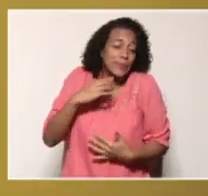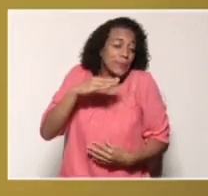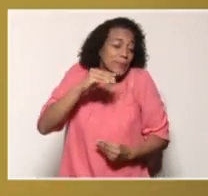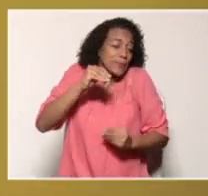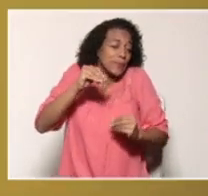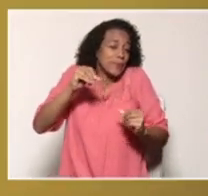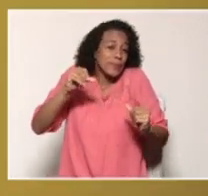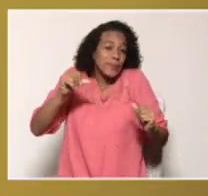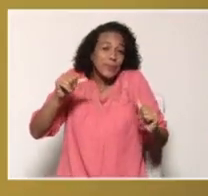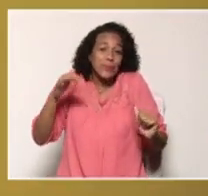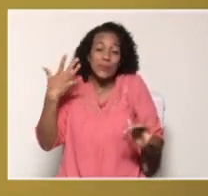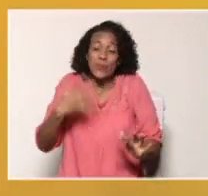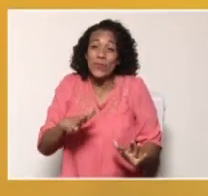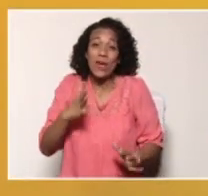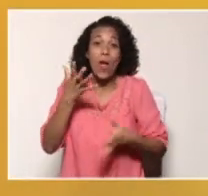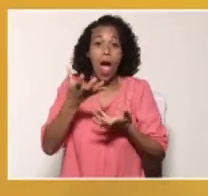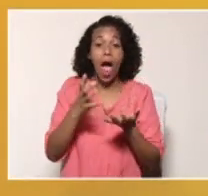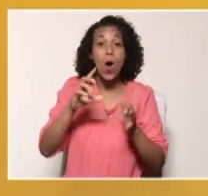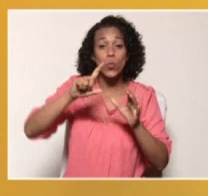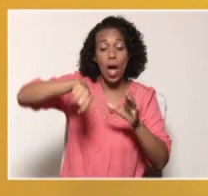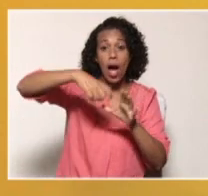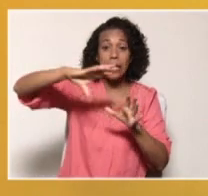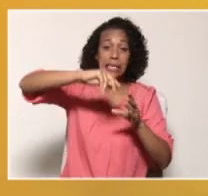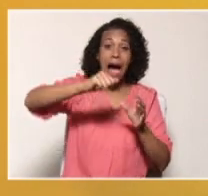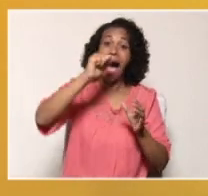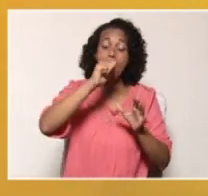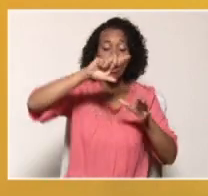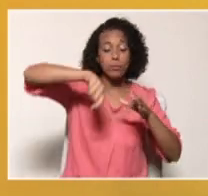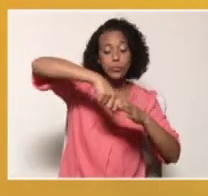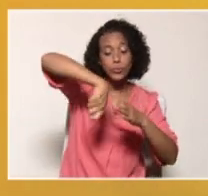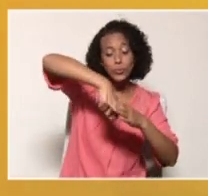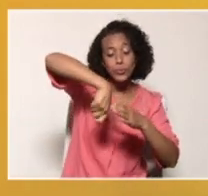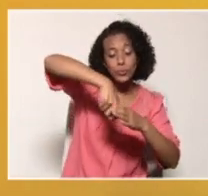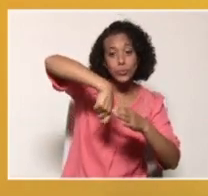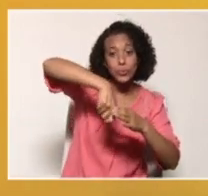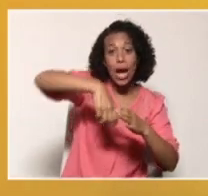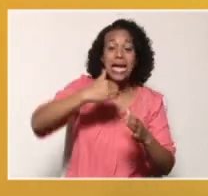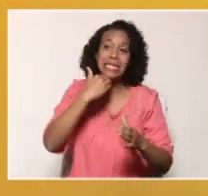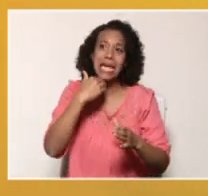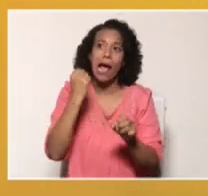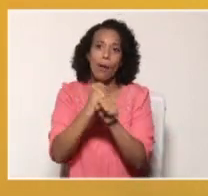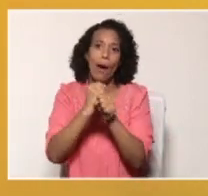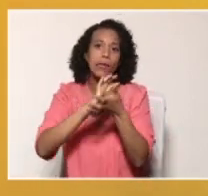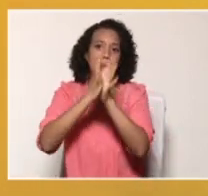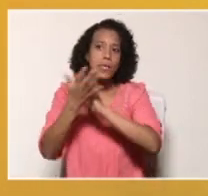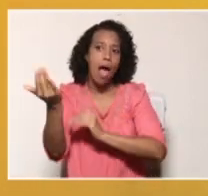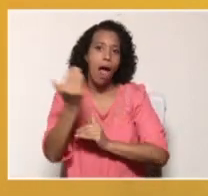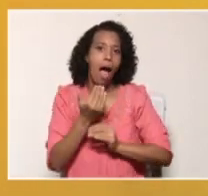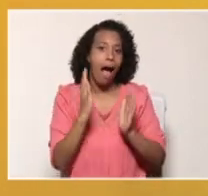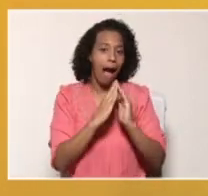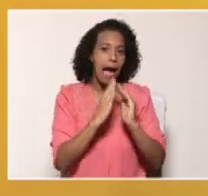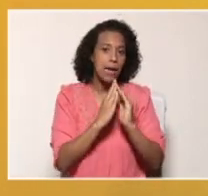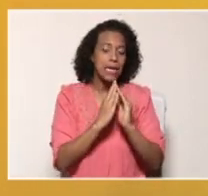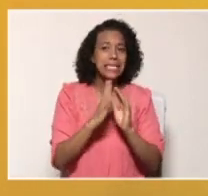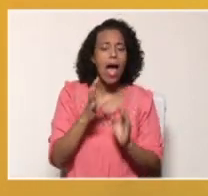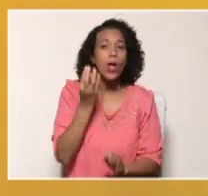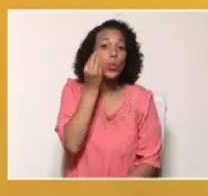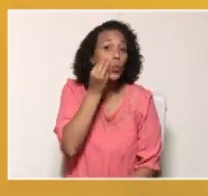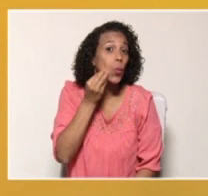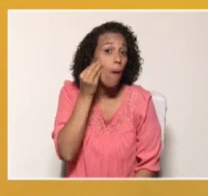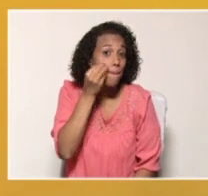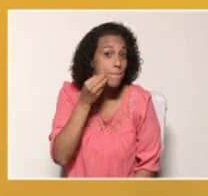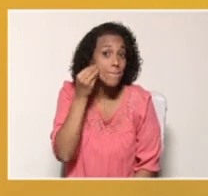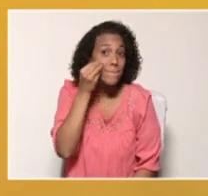puedes decir que con este limón le vas a preparar una rica limonada al padre que está pronto por llegar. ¿Y qué hay del tomate? Con